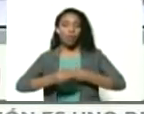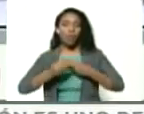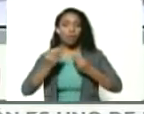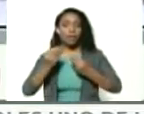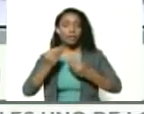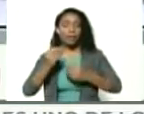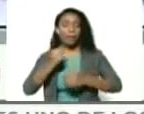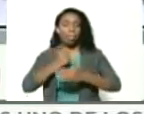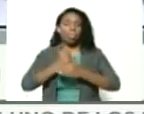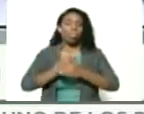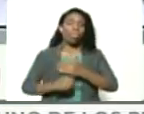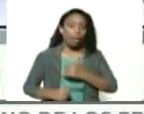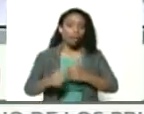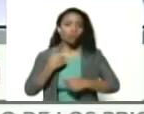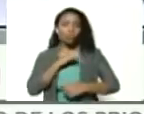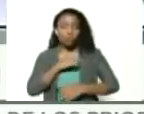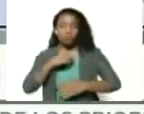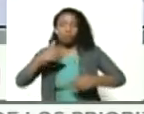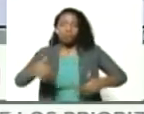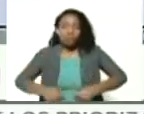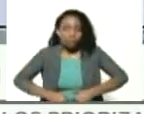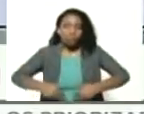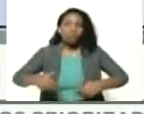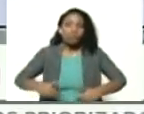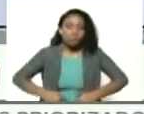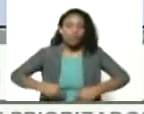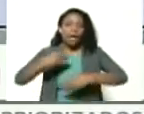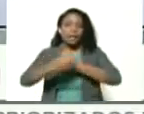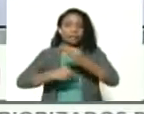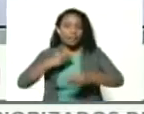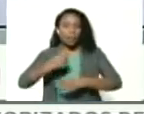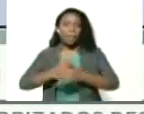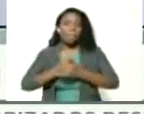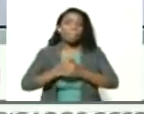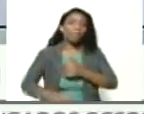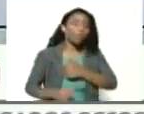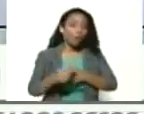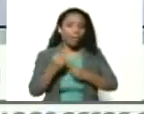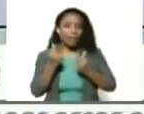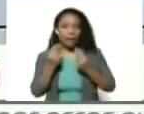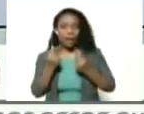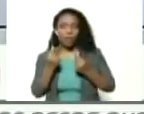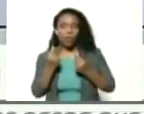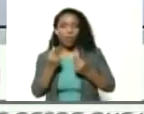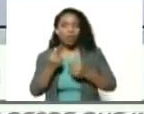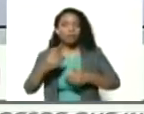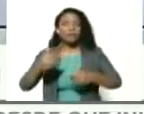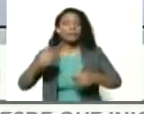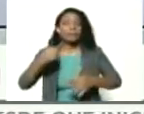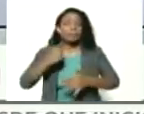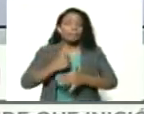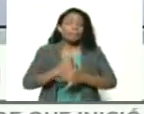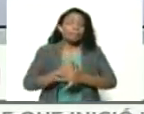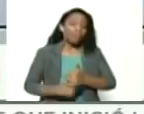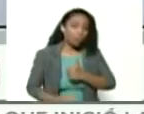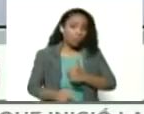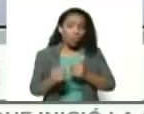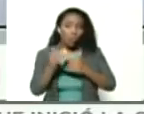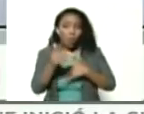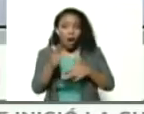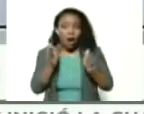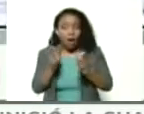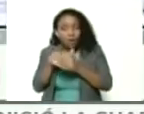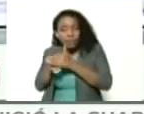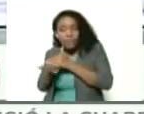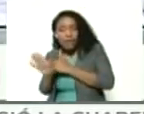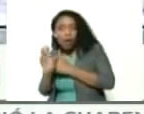pariendo, haciendo de tripas corazón, pariendo el dinero, pariendo el depósito,